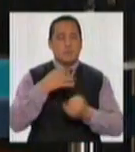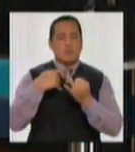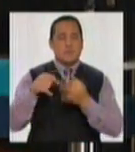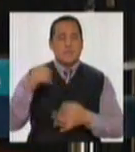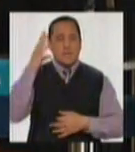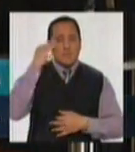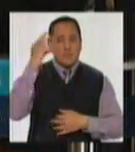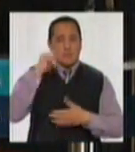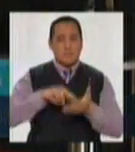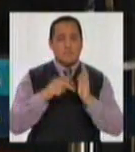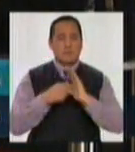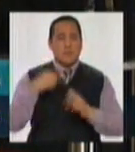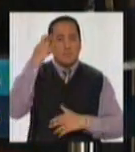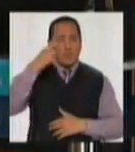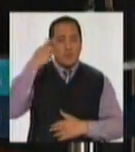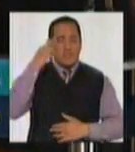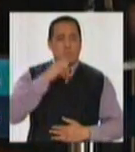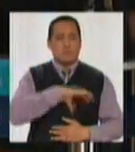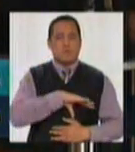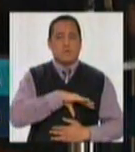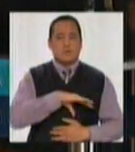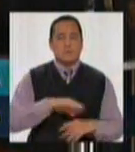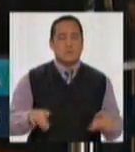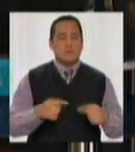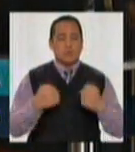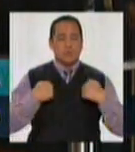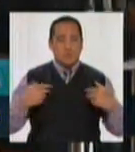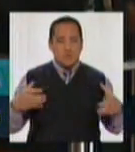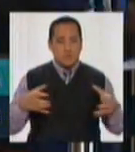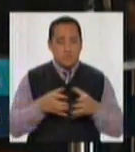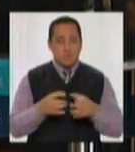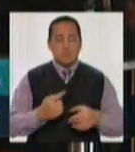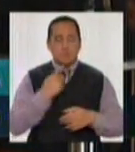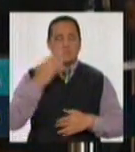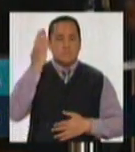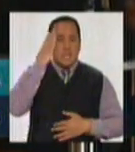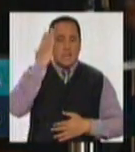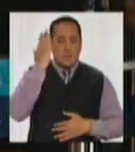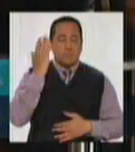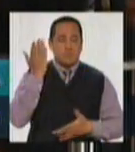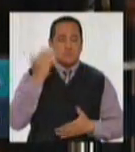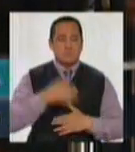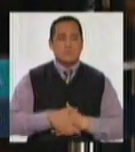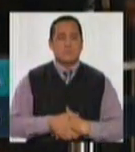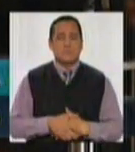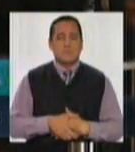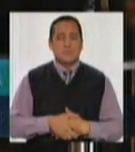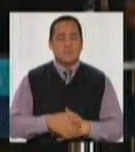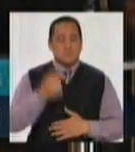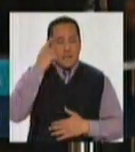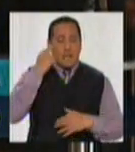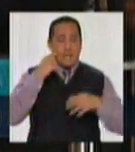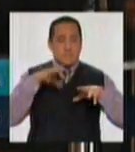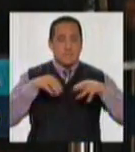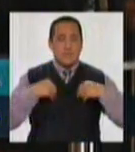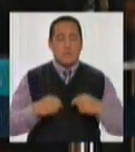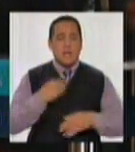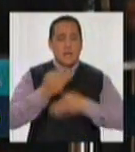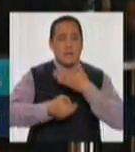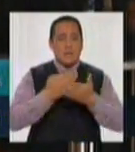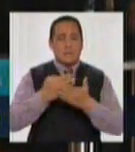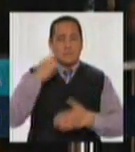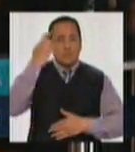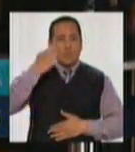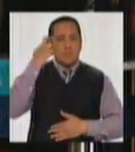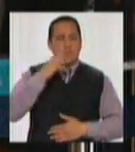experiencias en lo que es política social. Somos conscientes y reconocemos el gran avance en política